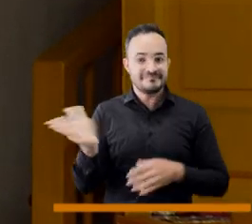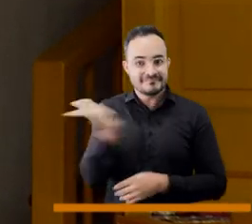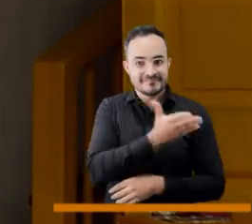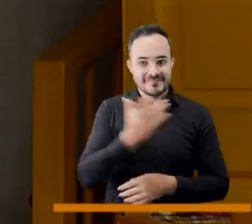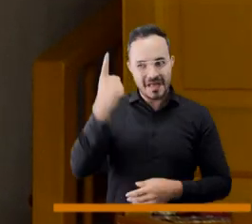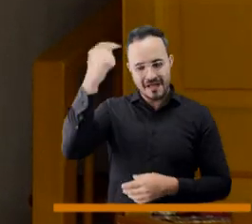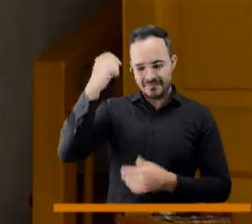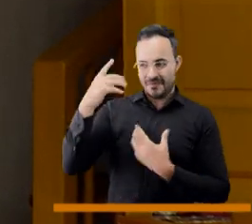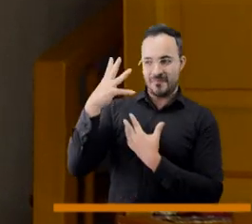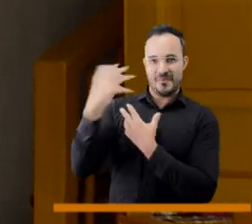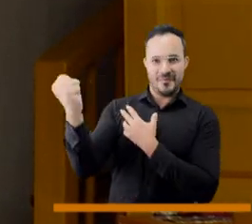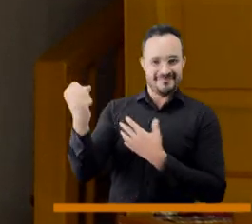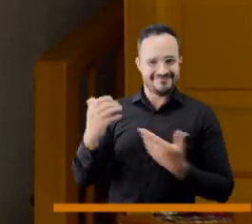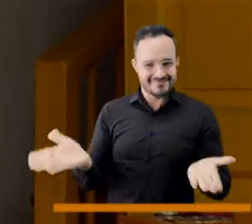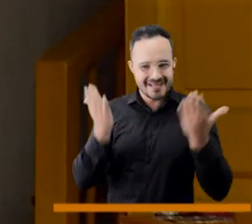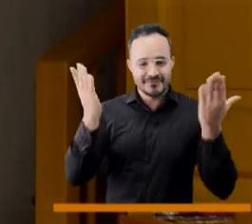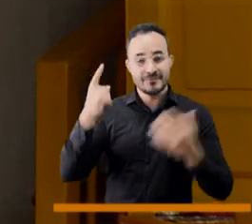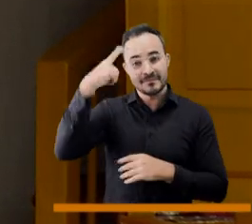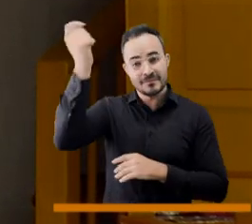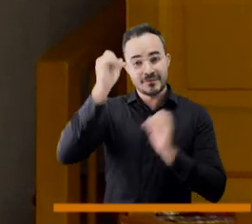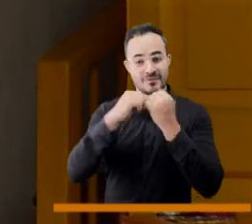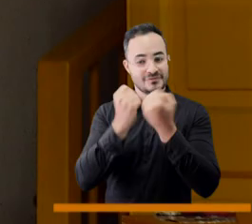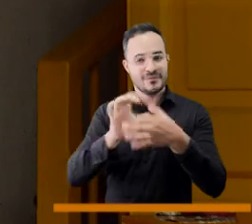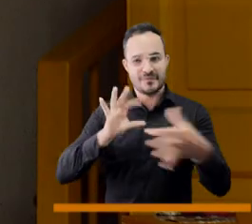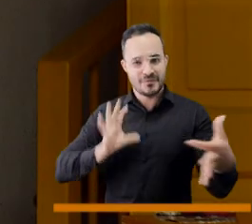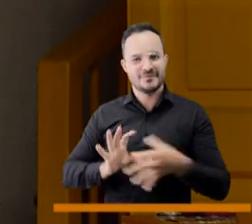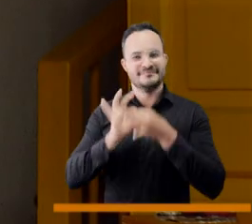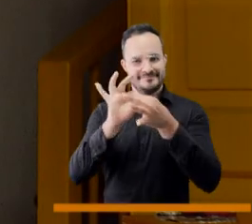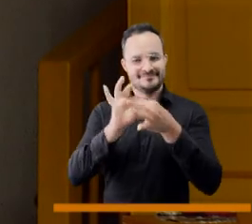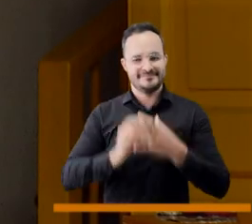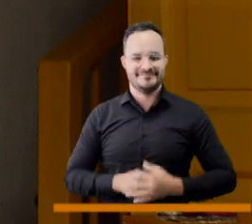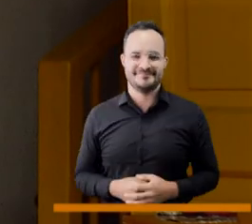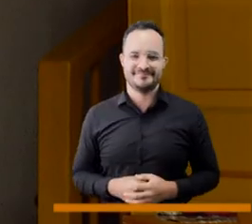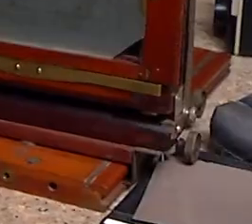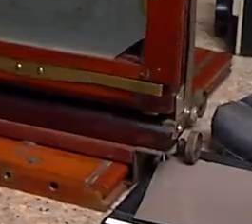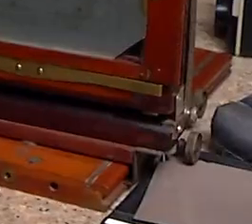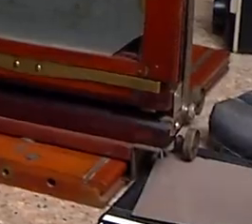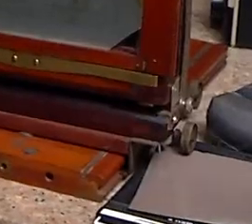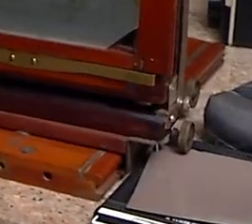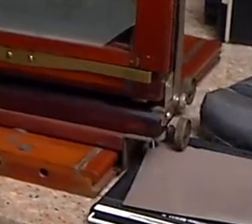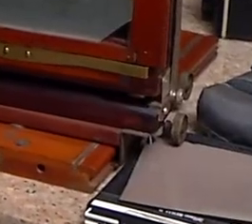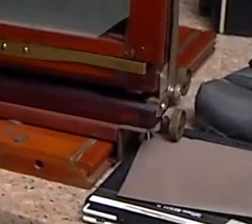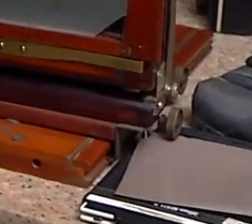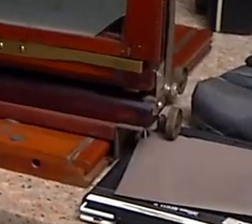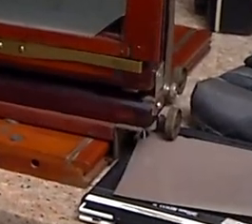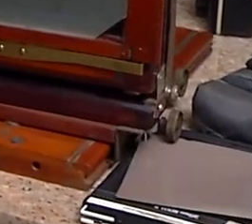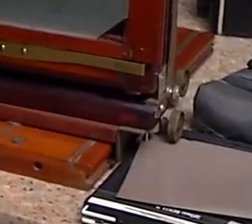Inmortaliza tu historia y la de Medellín, porque el consejo somos tú y yo.